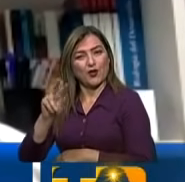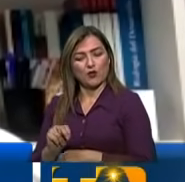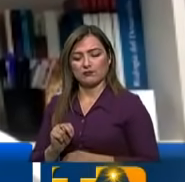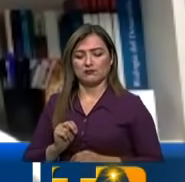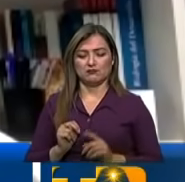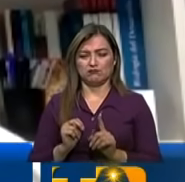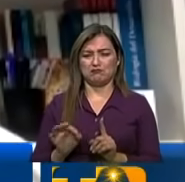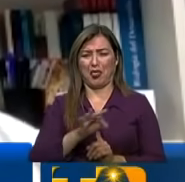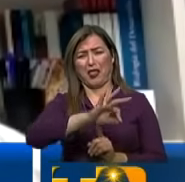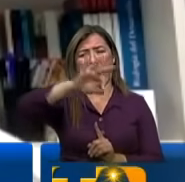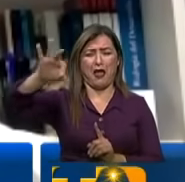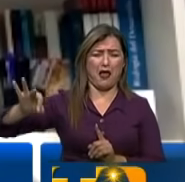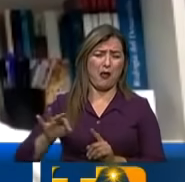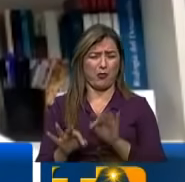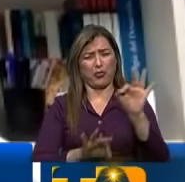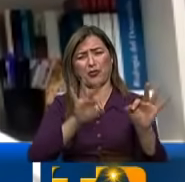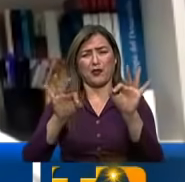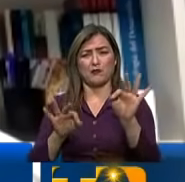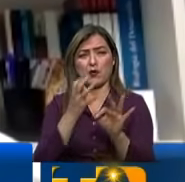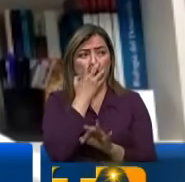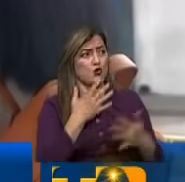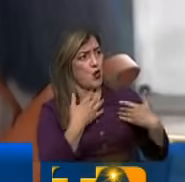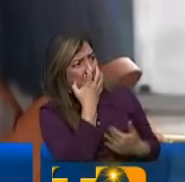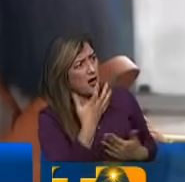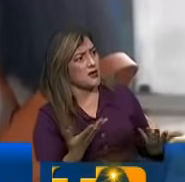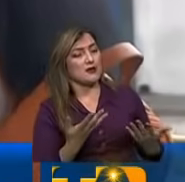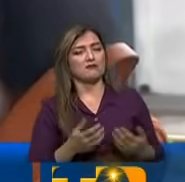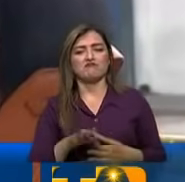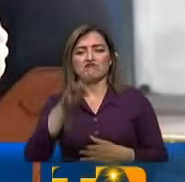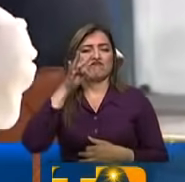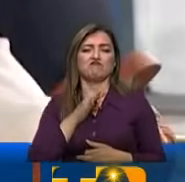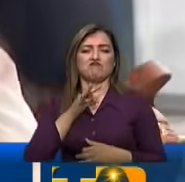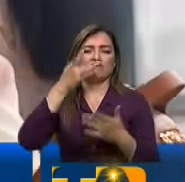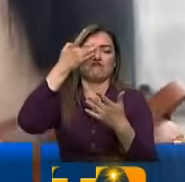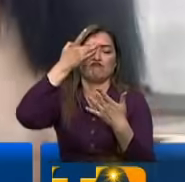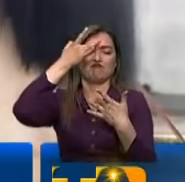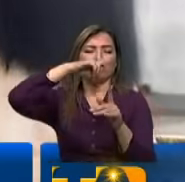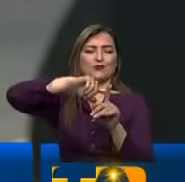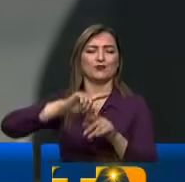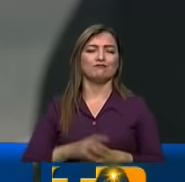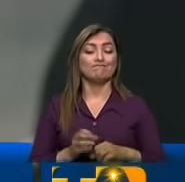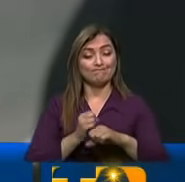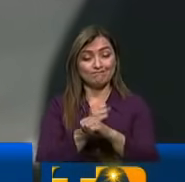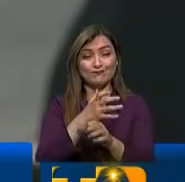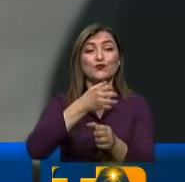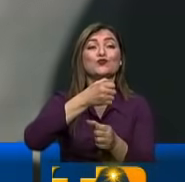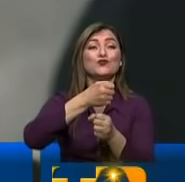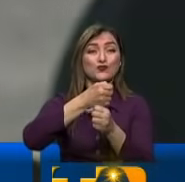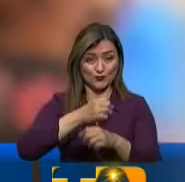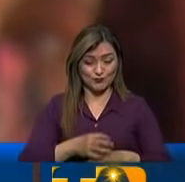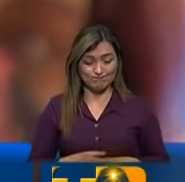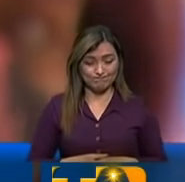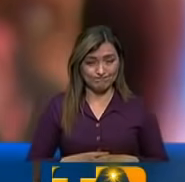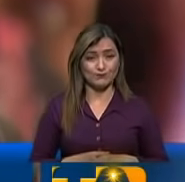muy rápidamente, incluso aquellos que dicen que llevaban mascarilla. Los especialistas recomiendan entonces mantener las medidas de